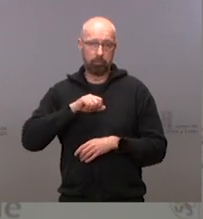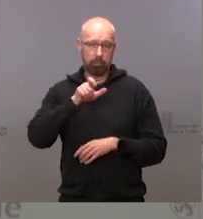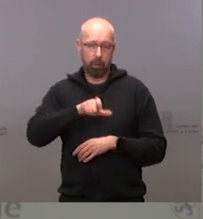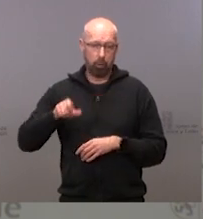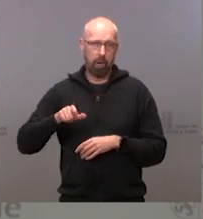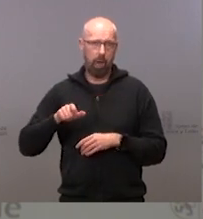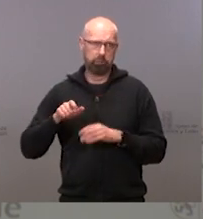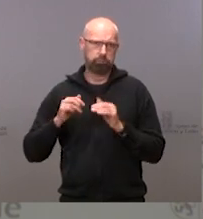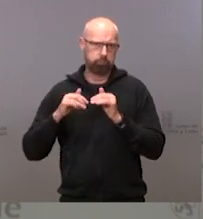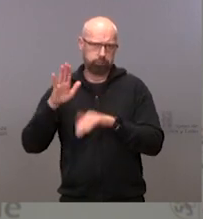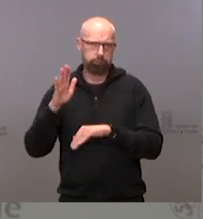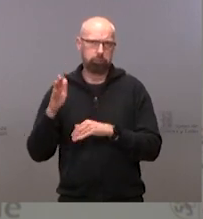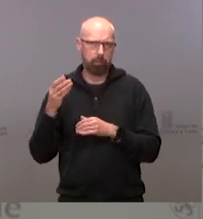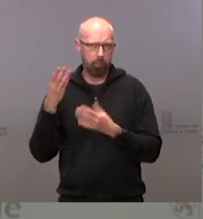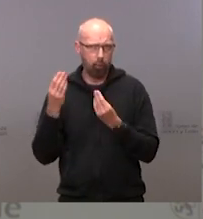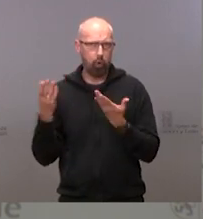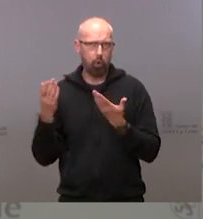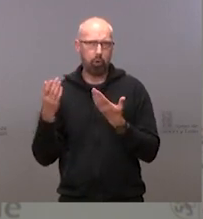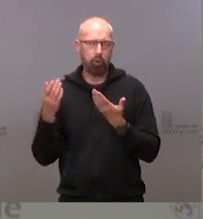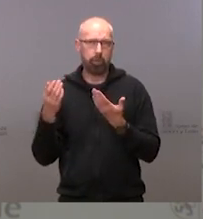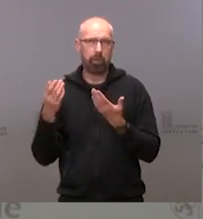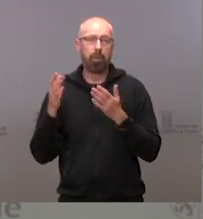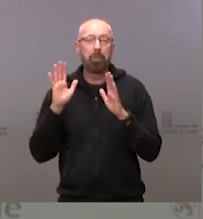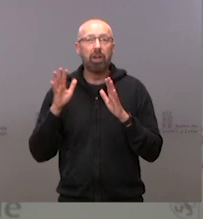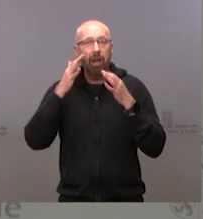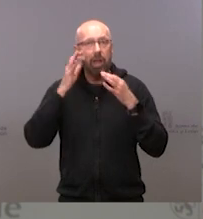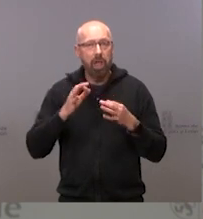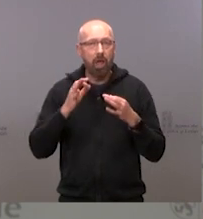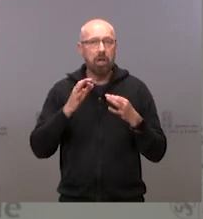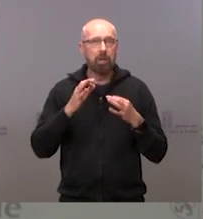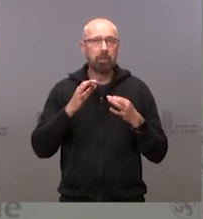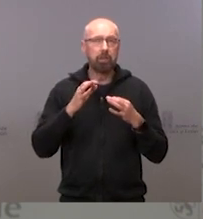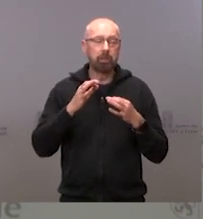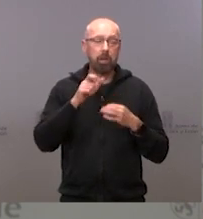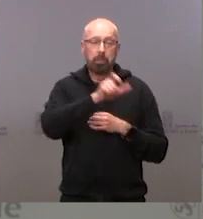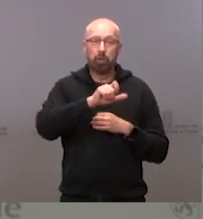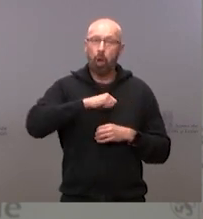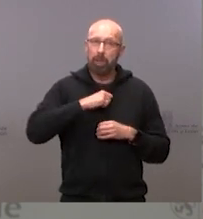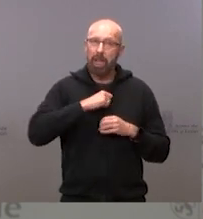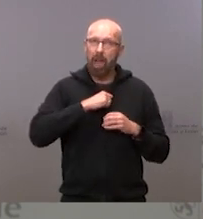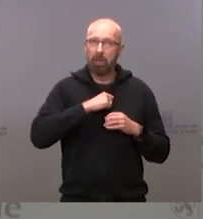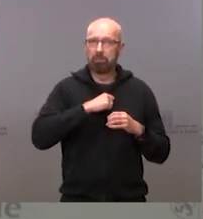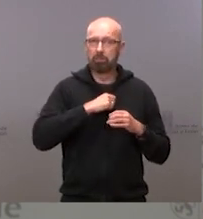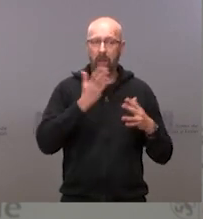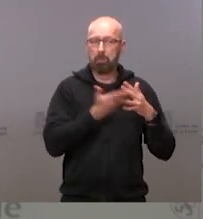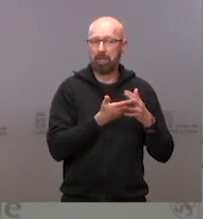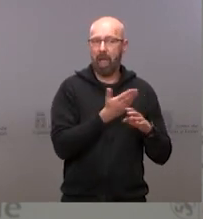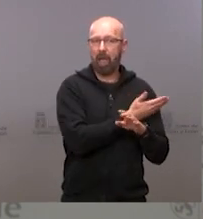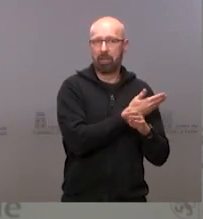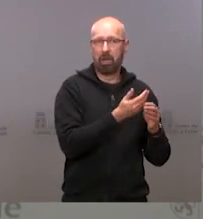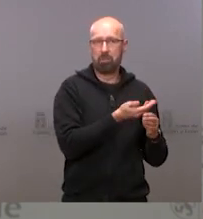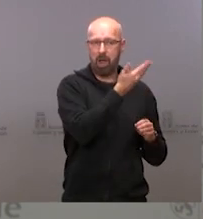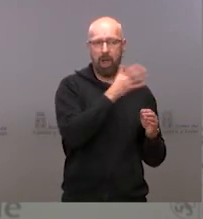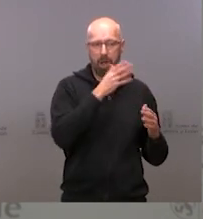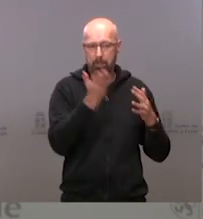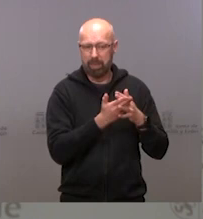estas alturas este año tenemos casi la mitad de personas hospitalizadas eso lo dice bien a las claras